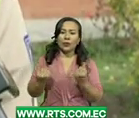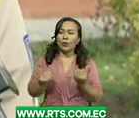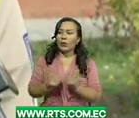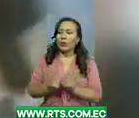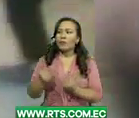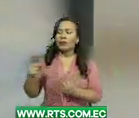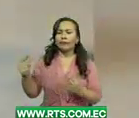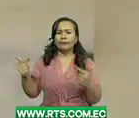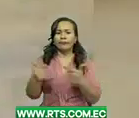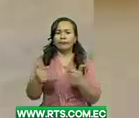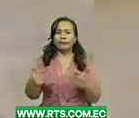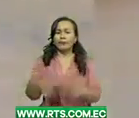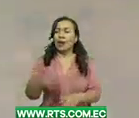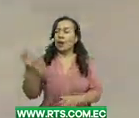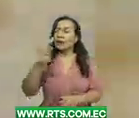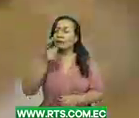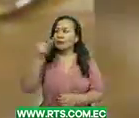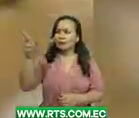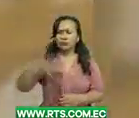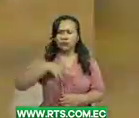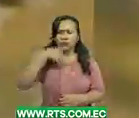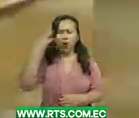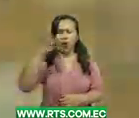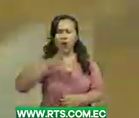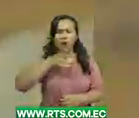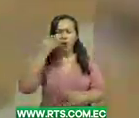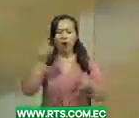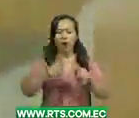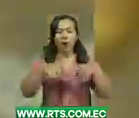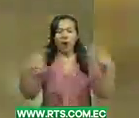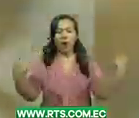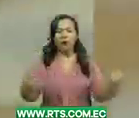que son parte de esta gresca. Presunto espíritu rebelde estudiantil,